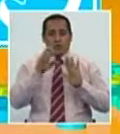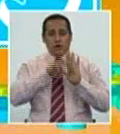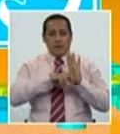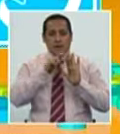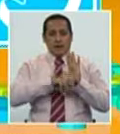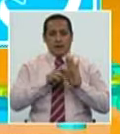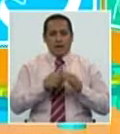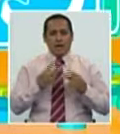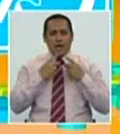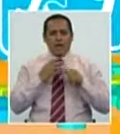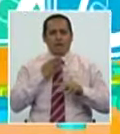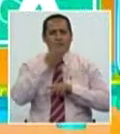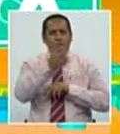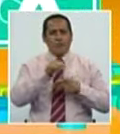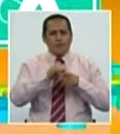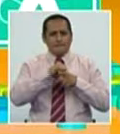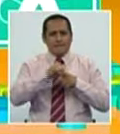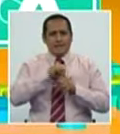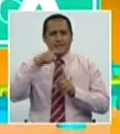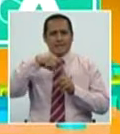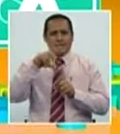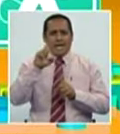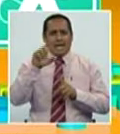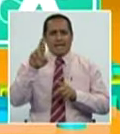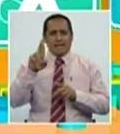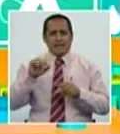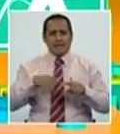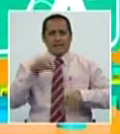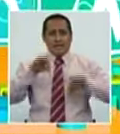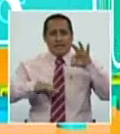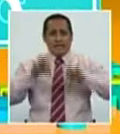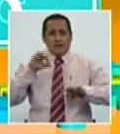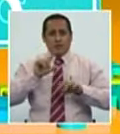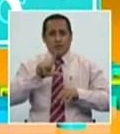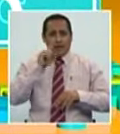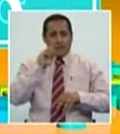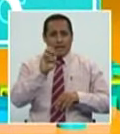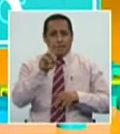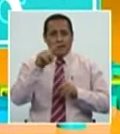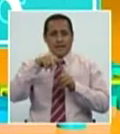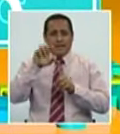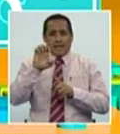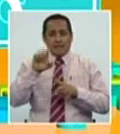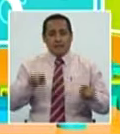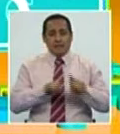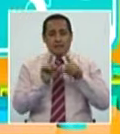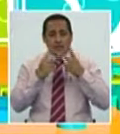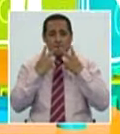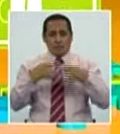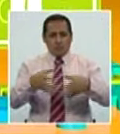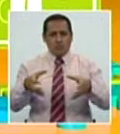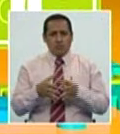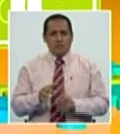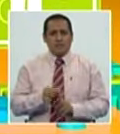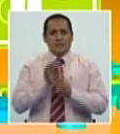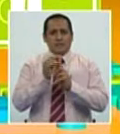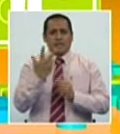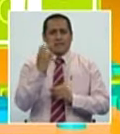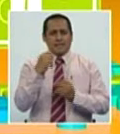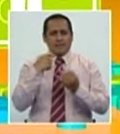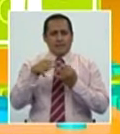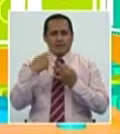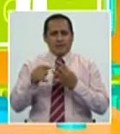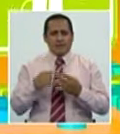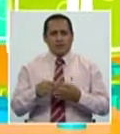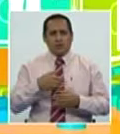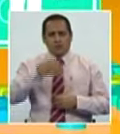Hoy en el programa, estuvimos en los ensayos del taller de teatro musical Liberarte, talleres especiales. Ellos son 30 actores